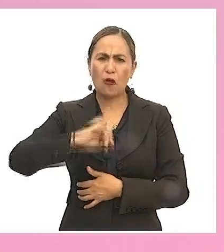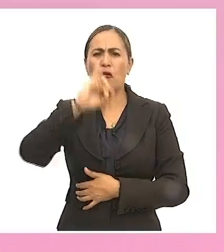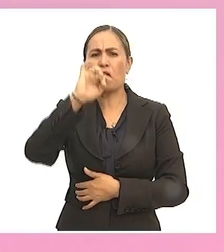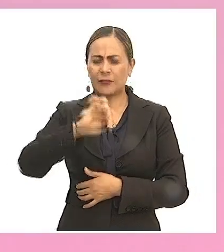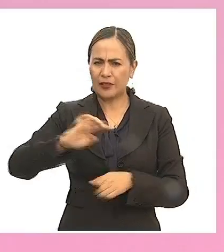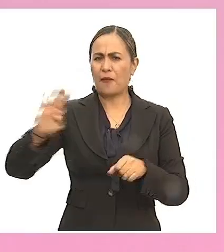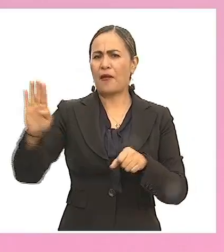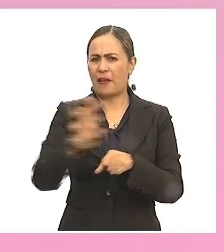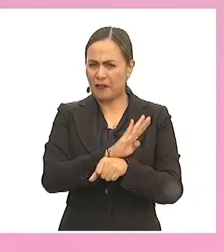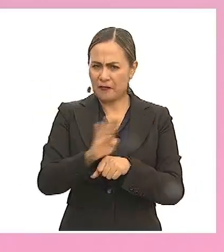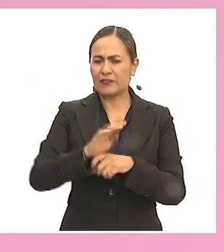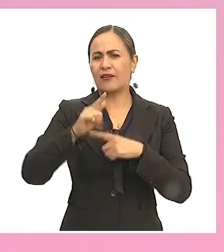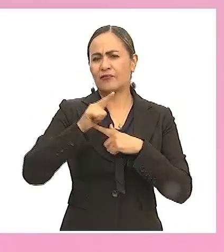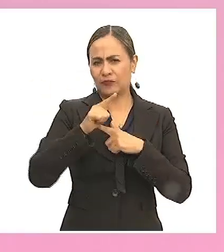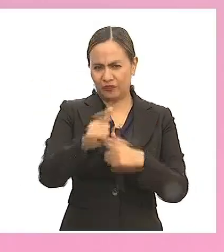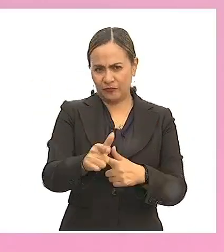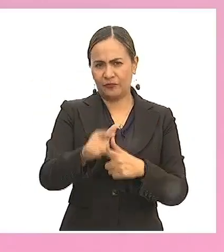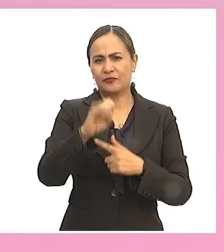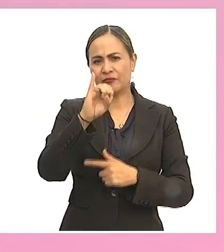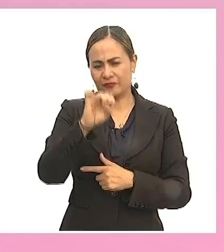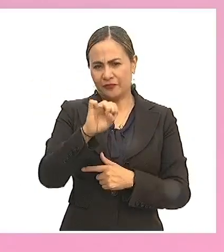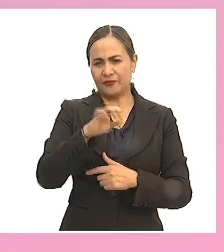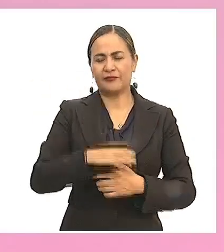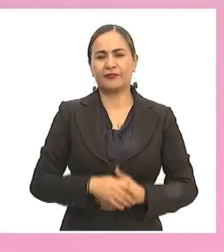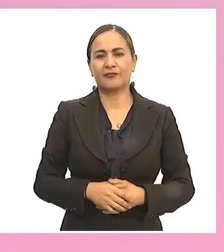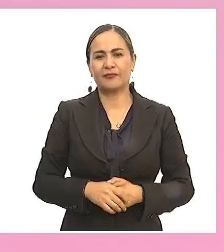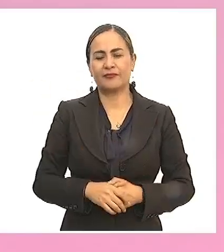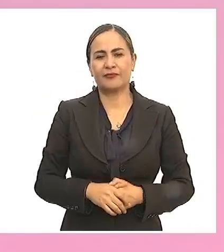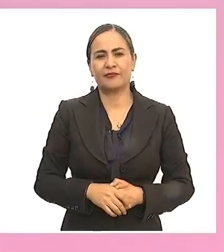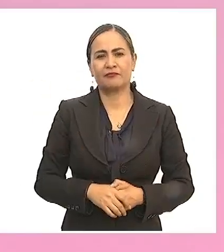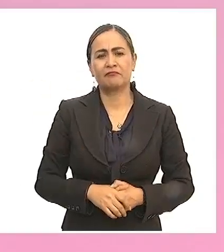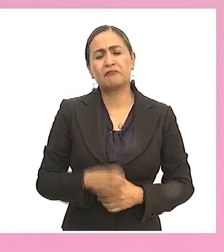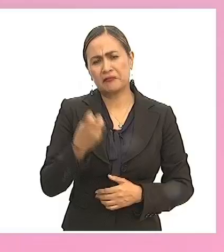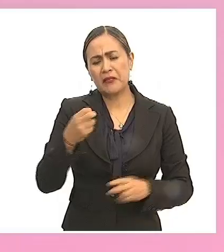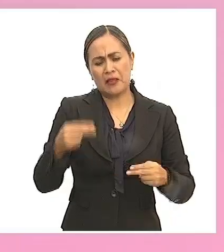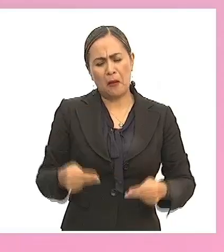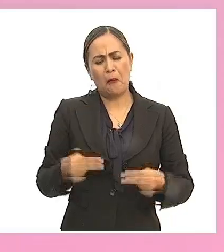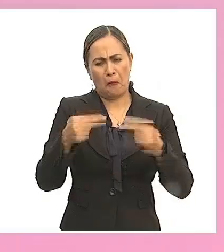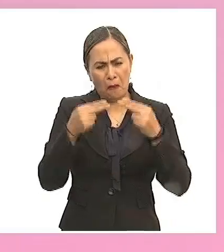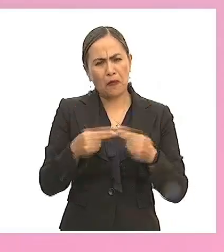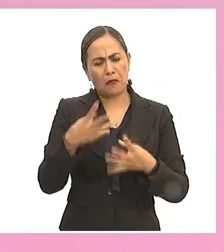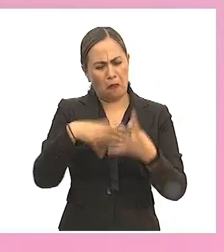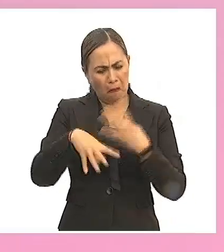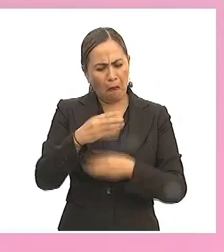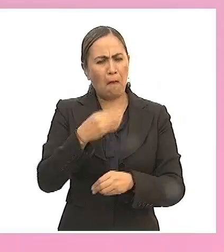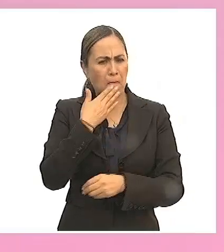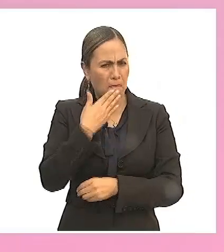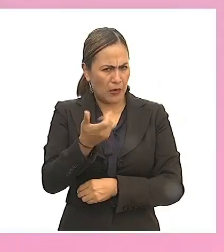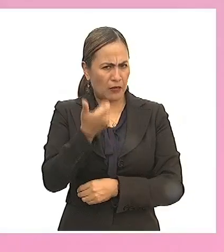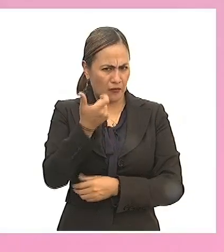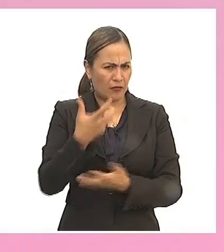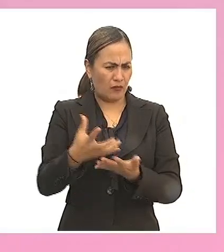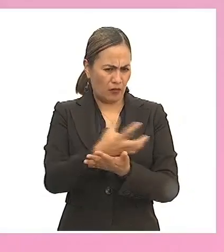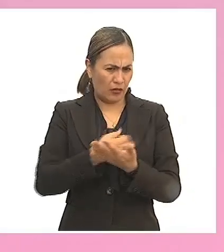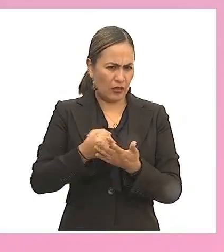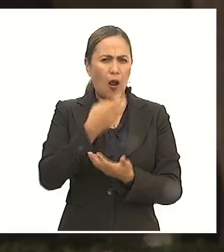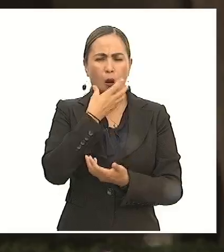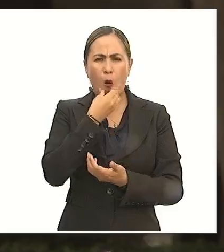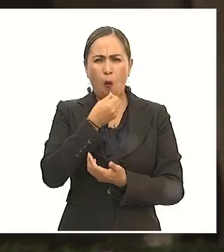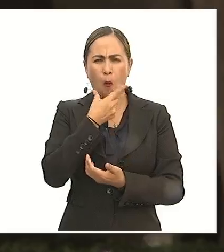porque es un buen negocio, lo decía hasta